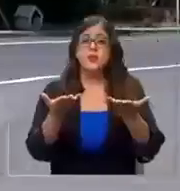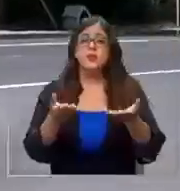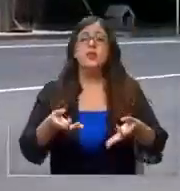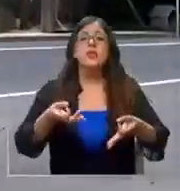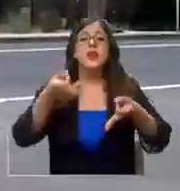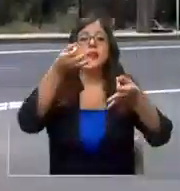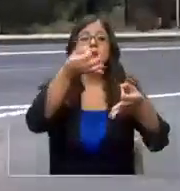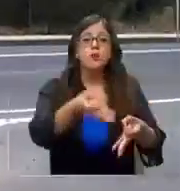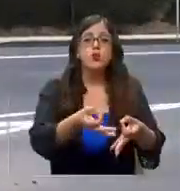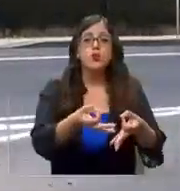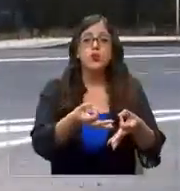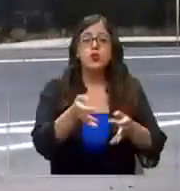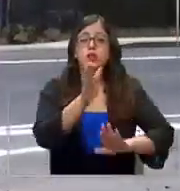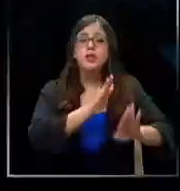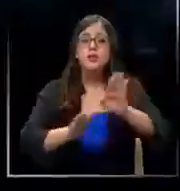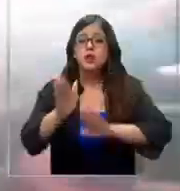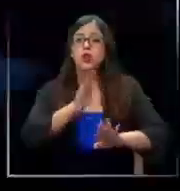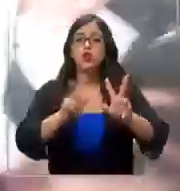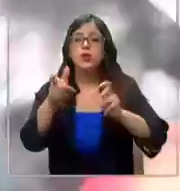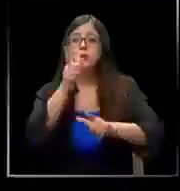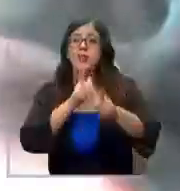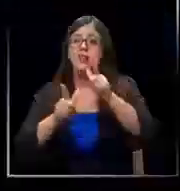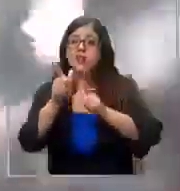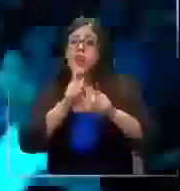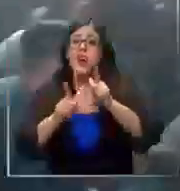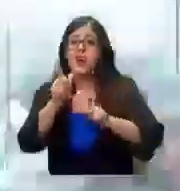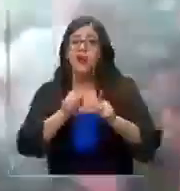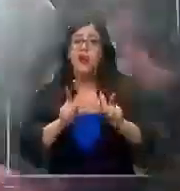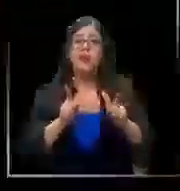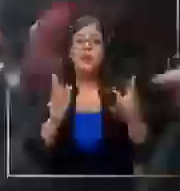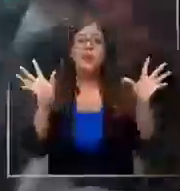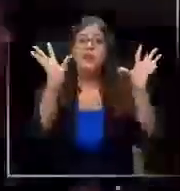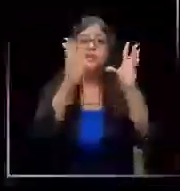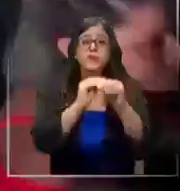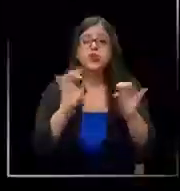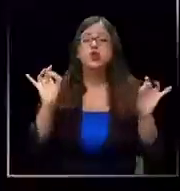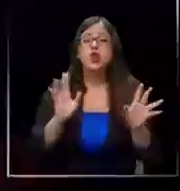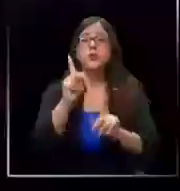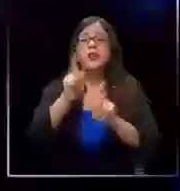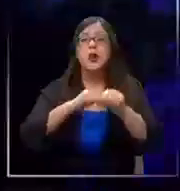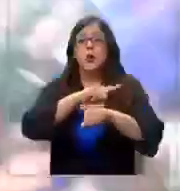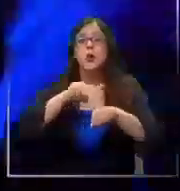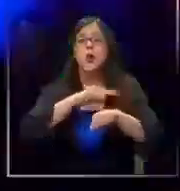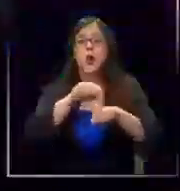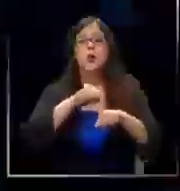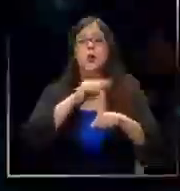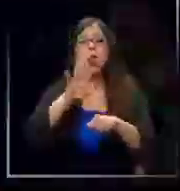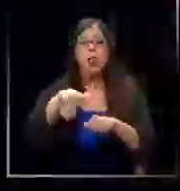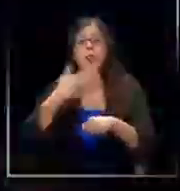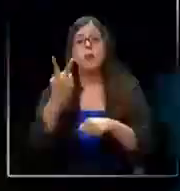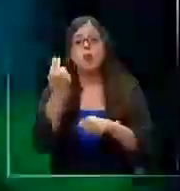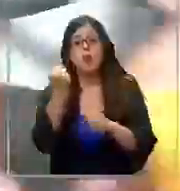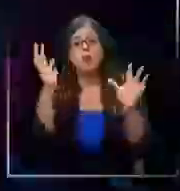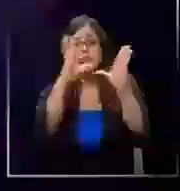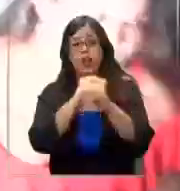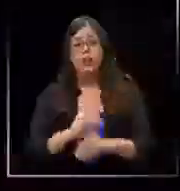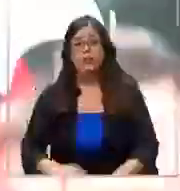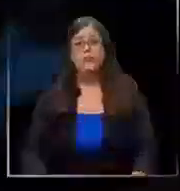los locatarios puentealtinos, el carrete en esa comuna se apagará solo un par de horas pasada la medianoche.